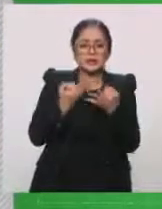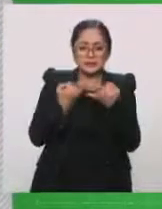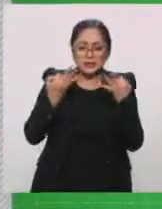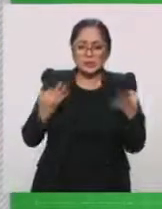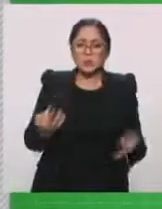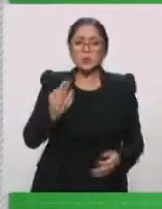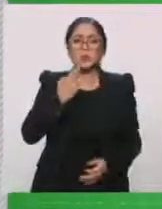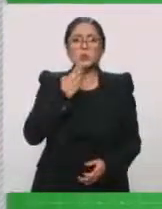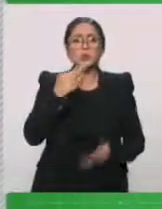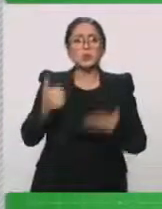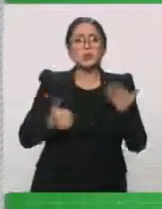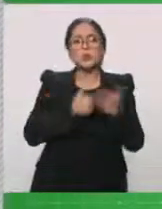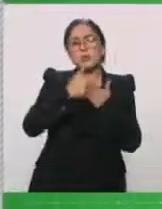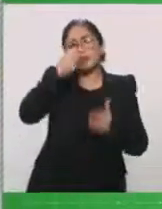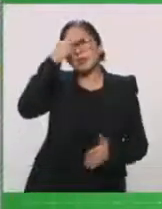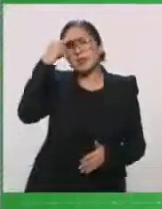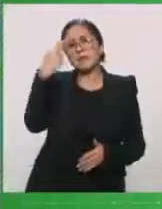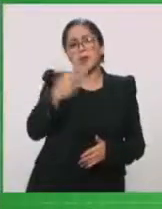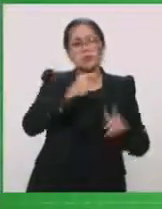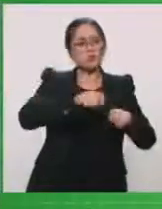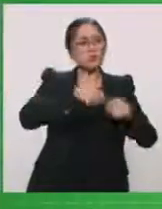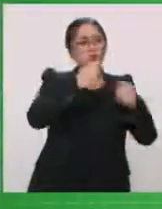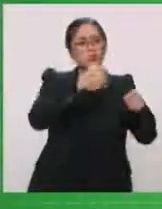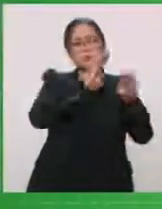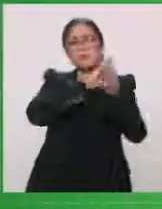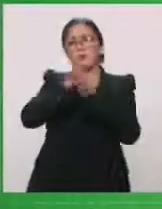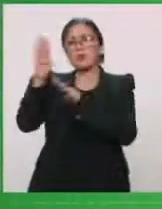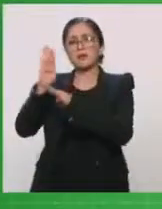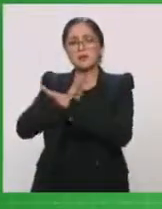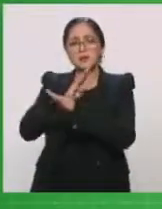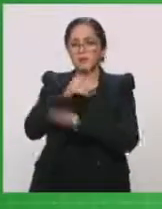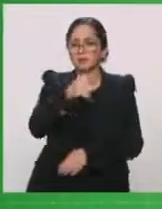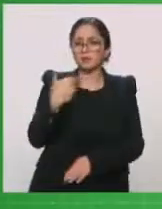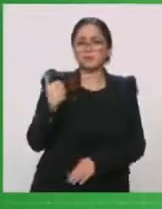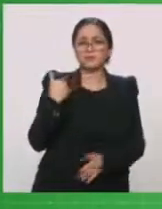de México, dotando pues de estos beneficios de los que ya nos hablabas?